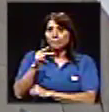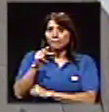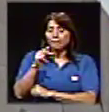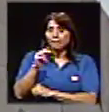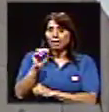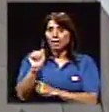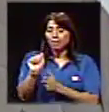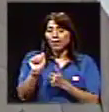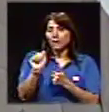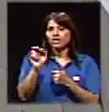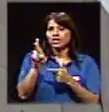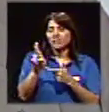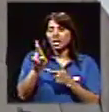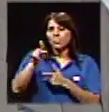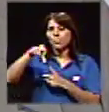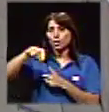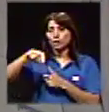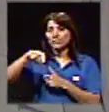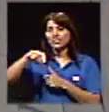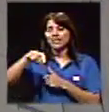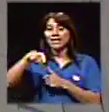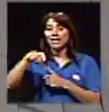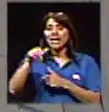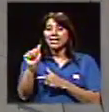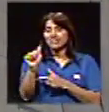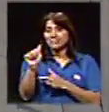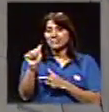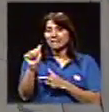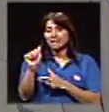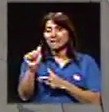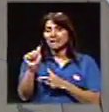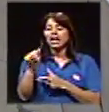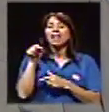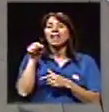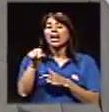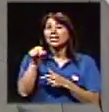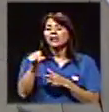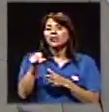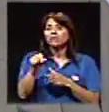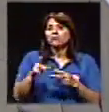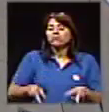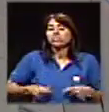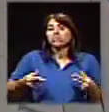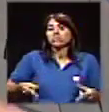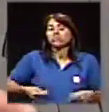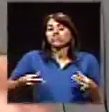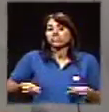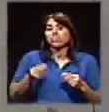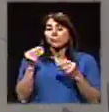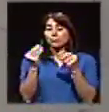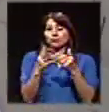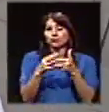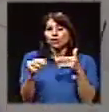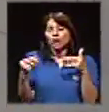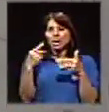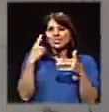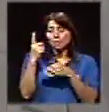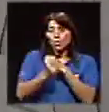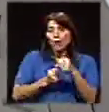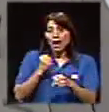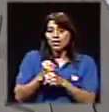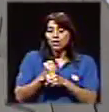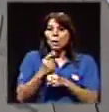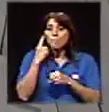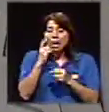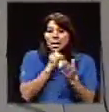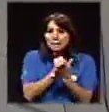Advanced Research Projects Agency, y gastando miles de millones de dólares por año. Y esa cifra de intervención del